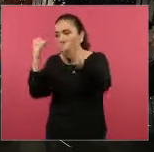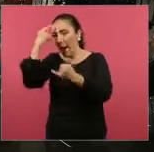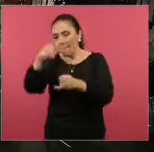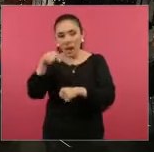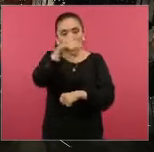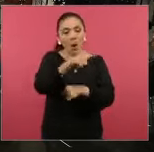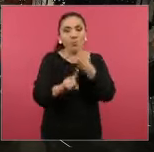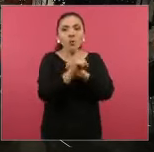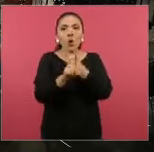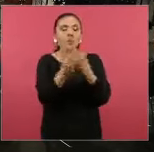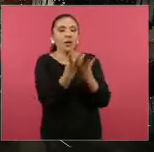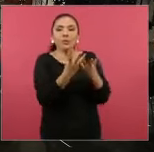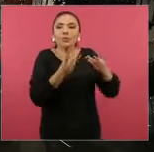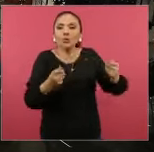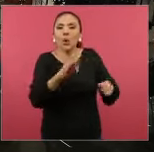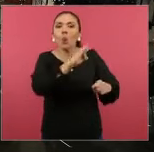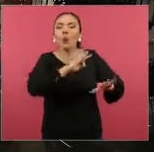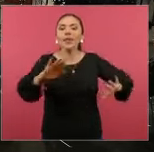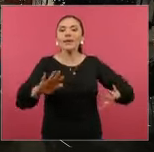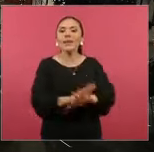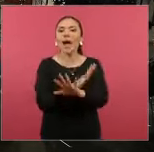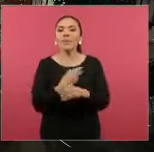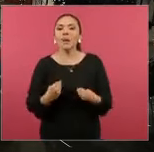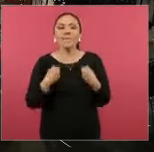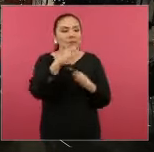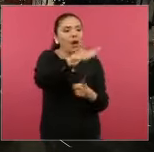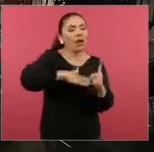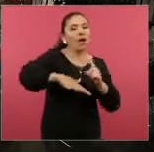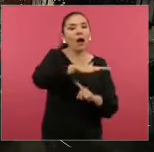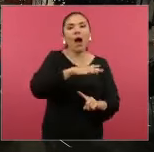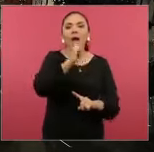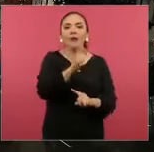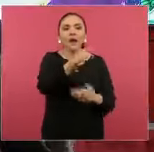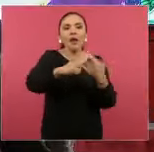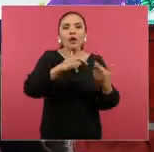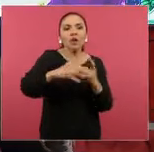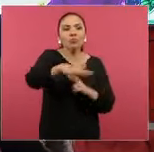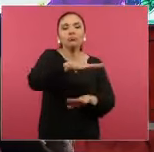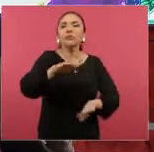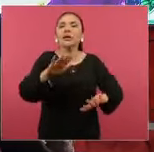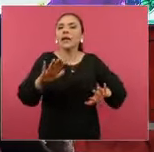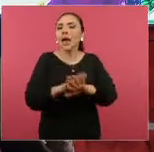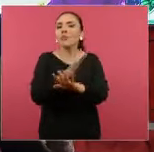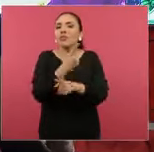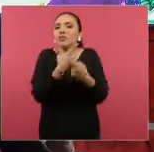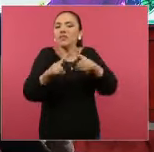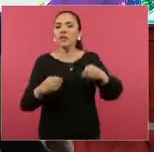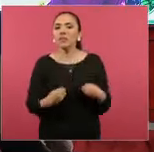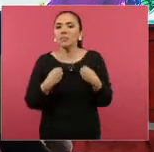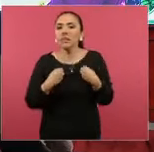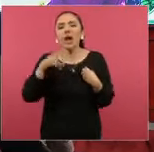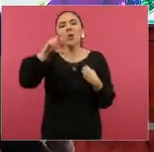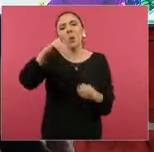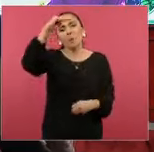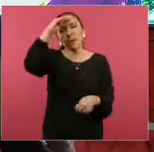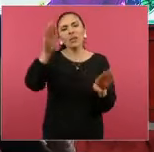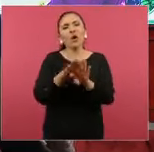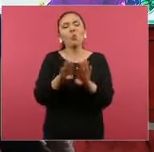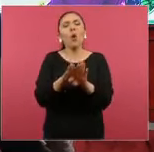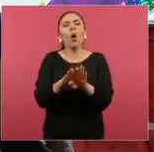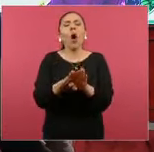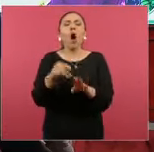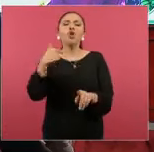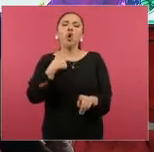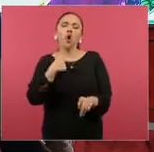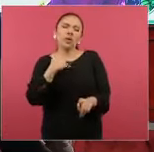abuelos, para que podamos transformar la realidad, podamos transformar nuestro entorno y ya no sea una versión externa,